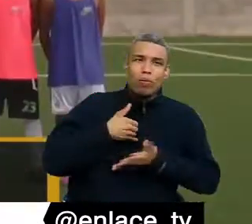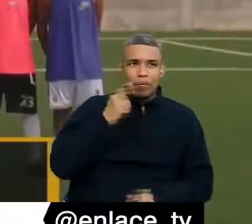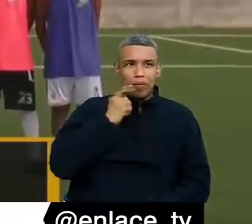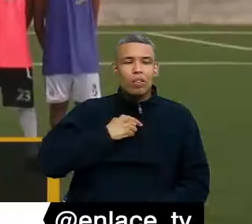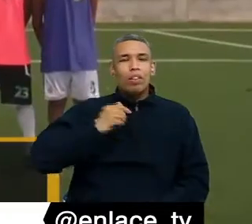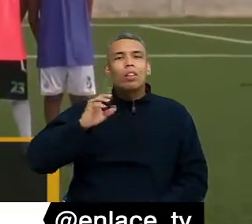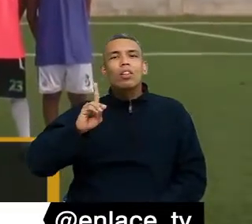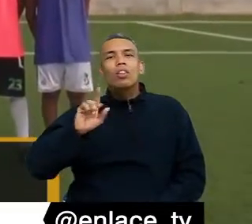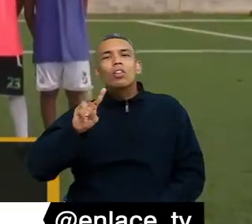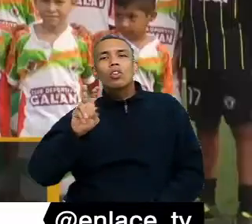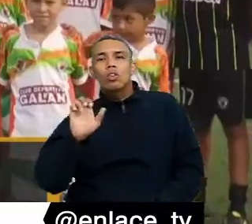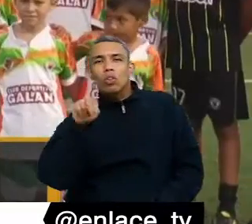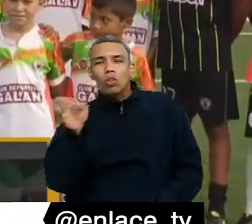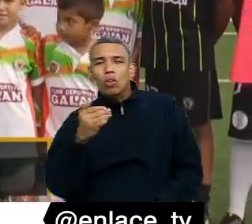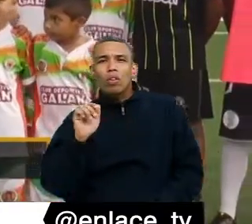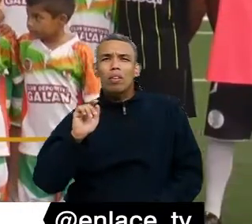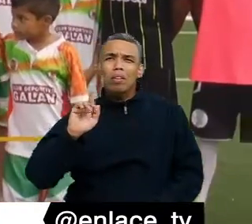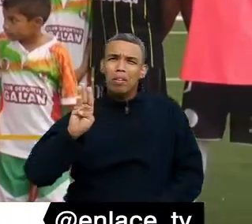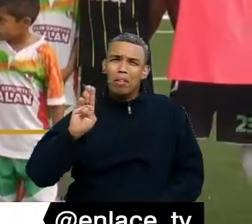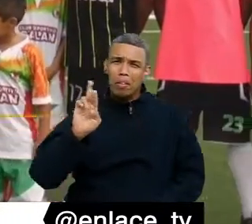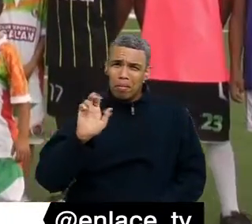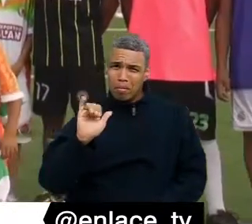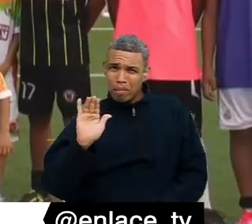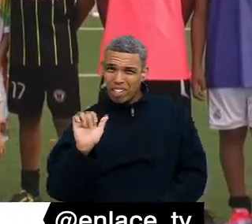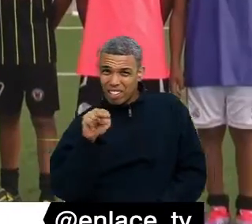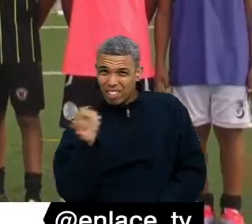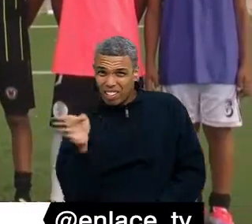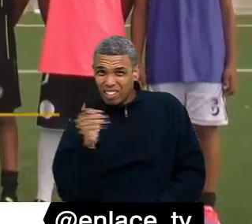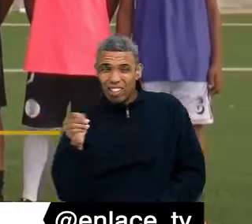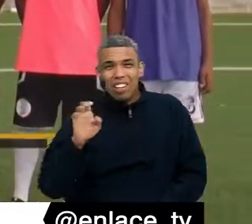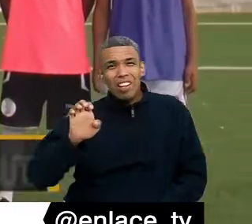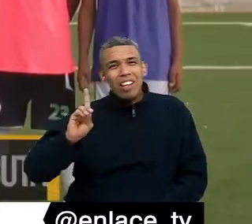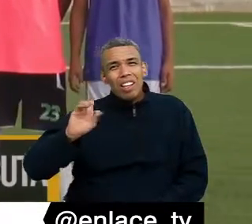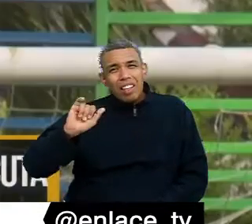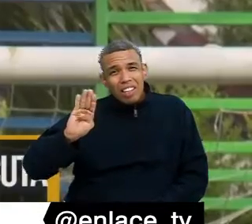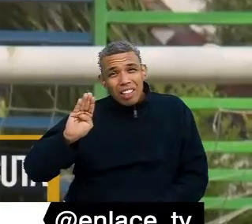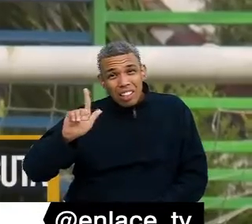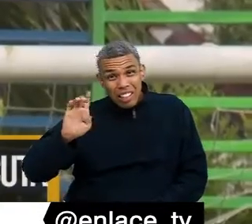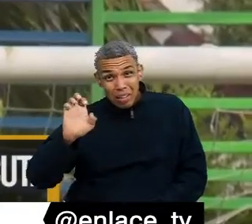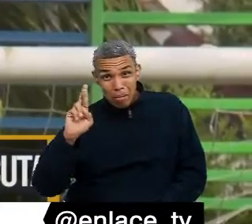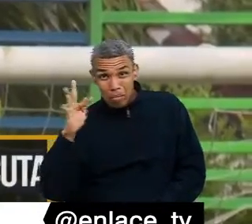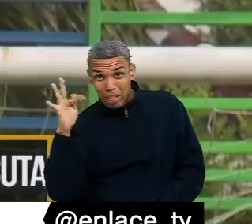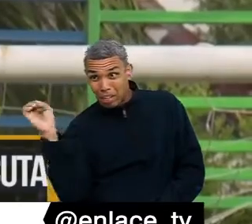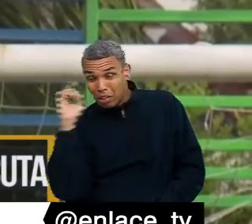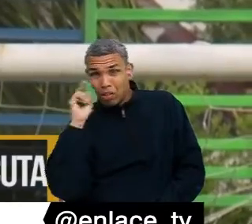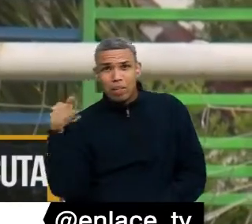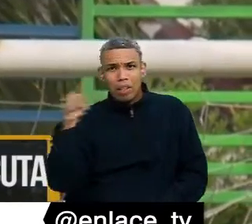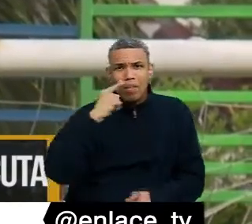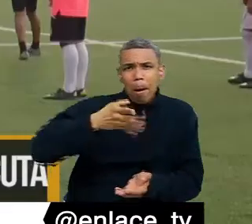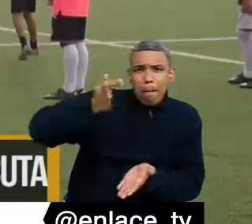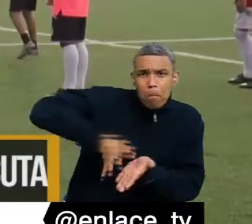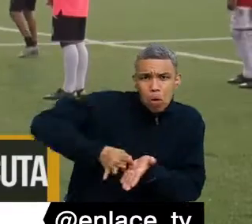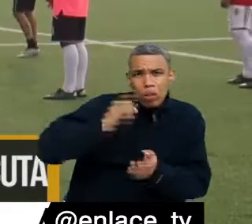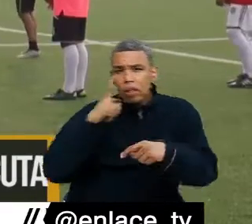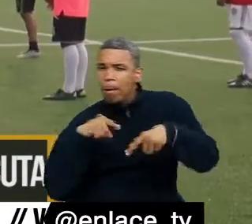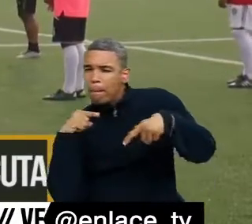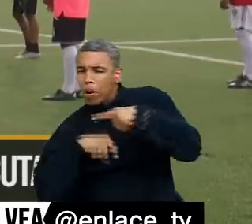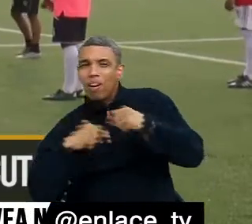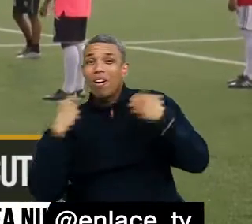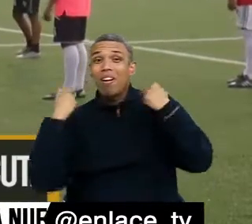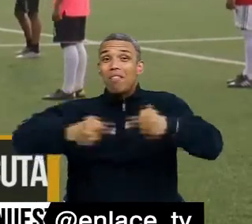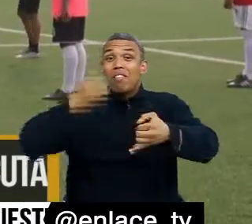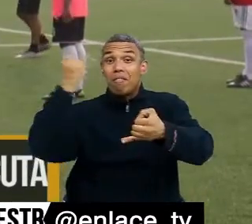Luis Ernesto Velandia, Brian Agudelo y Edilberto Flores fueron los encargados de alcanzar la victoria desde el punto penal. 5-4 fue el resultado